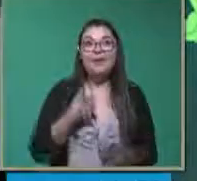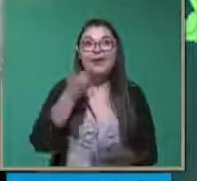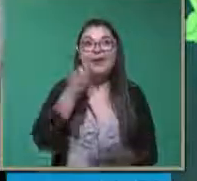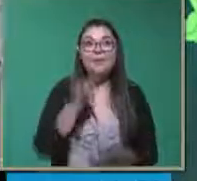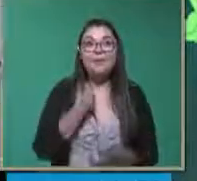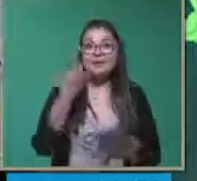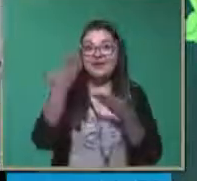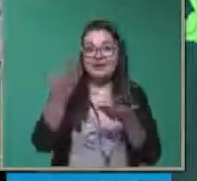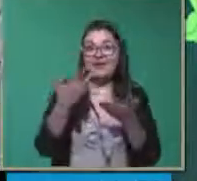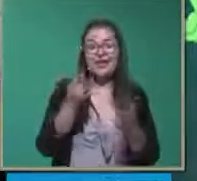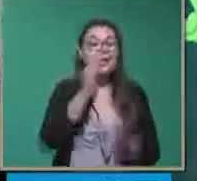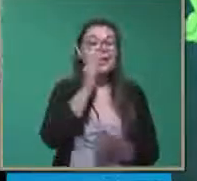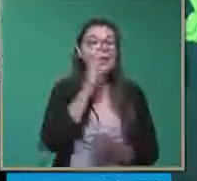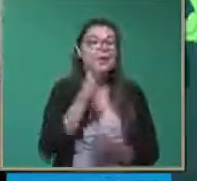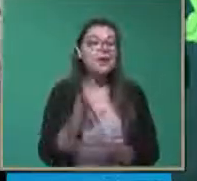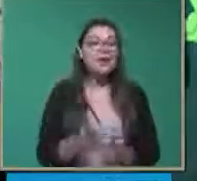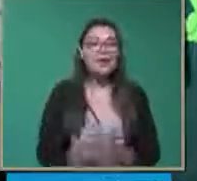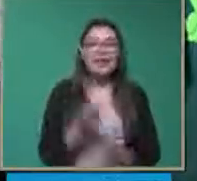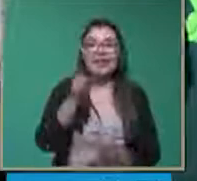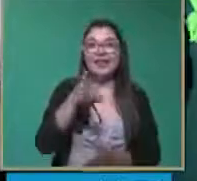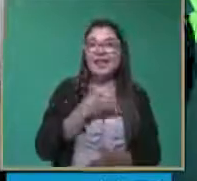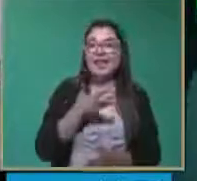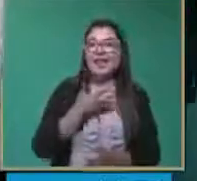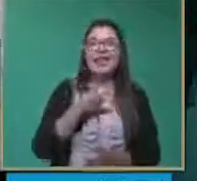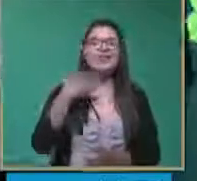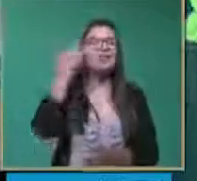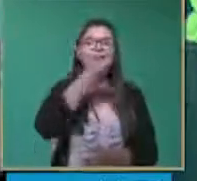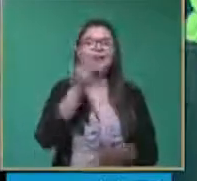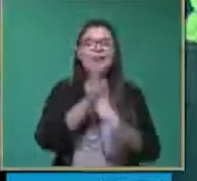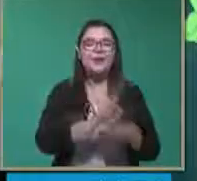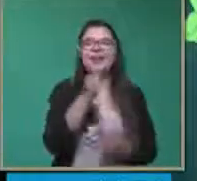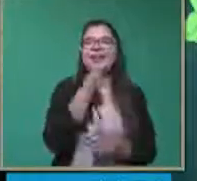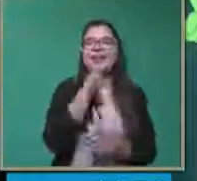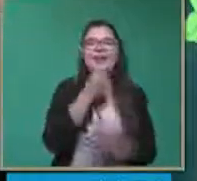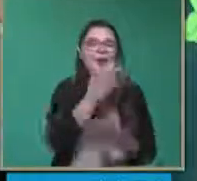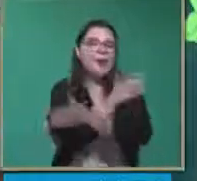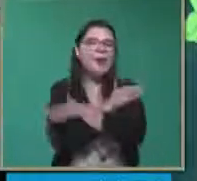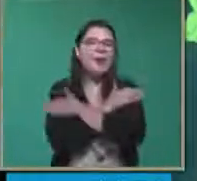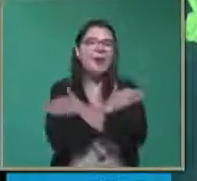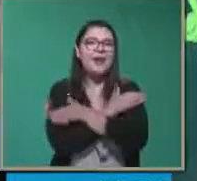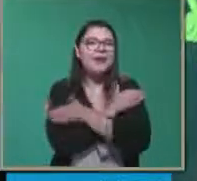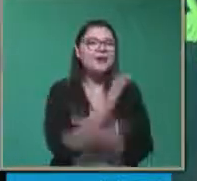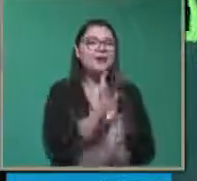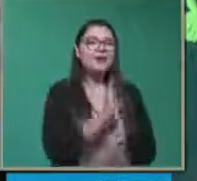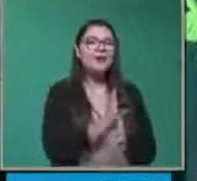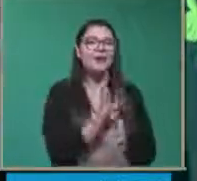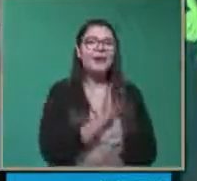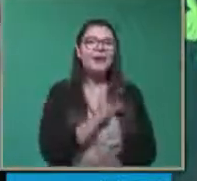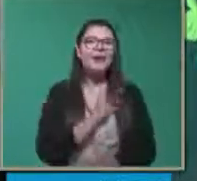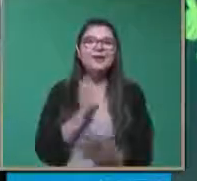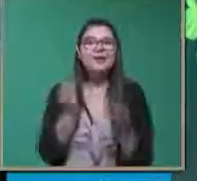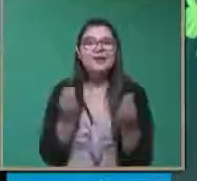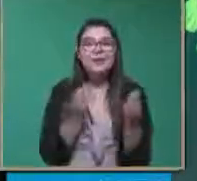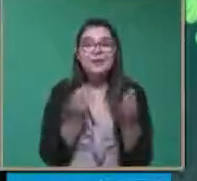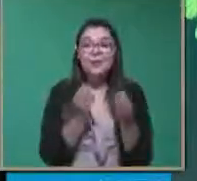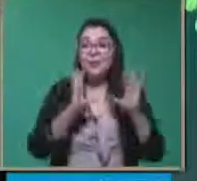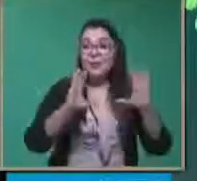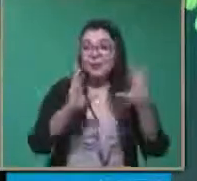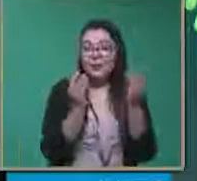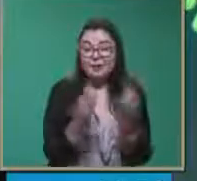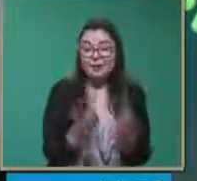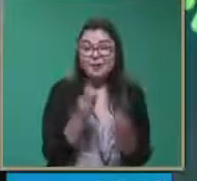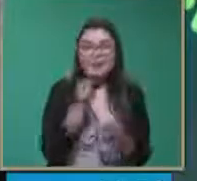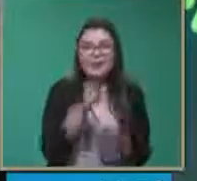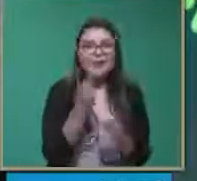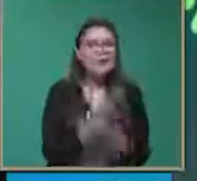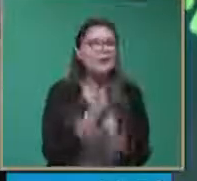lo mejor de lo mejor y que tengas un excelente Día del Niño. Un abrazo, te queremos mucho, cuídate mucho y que te la pases increíble. Que te